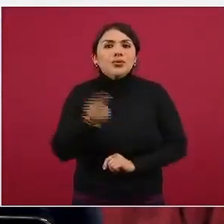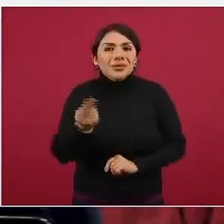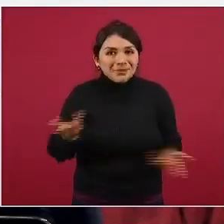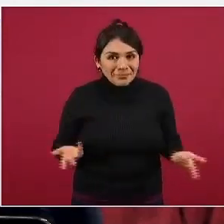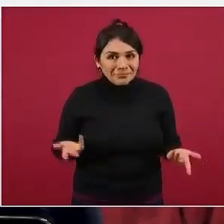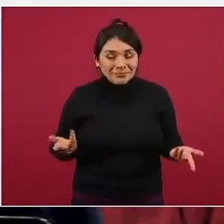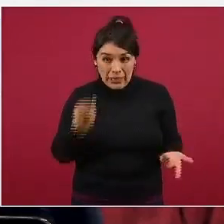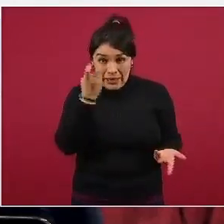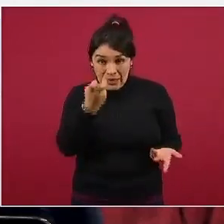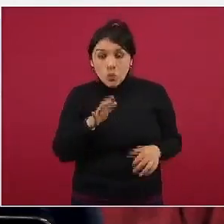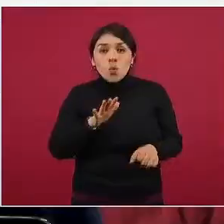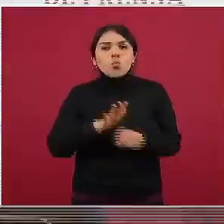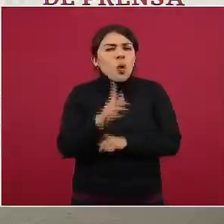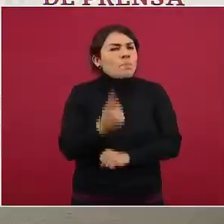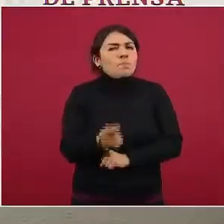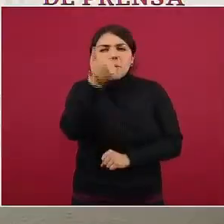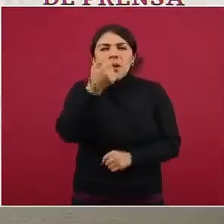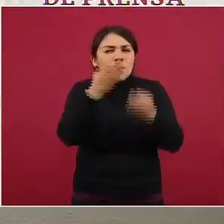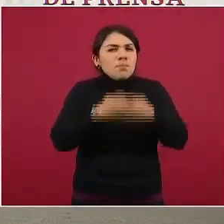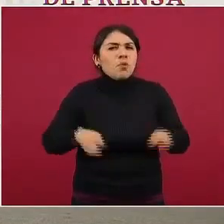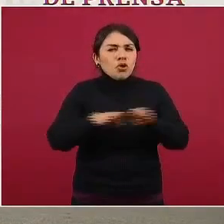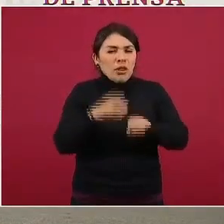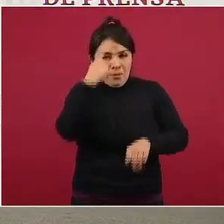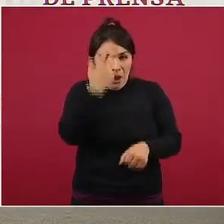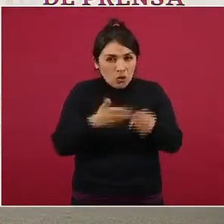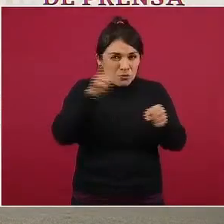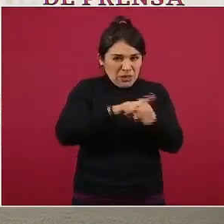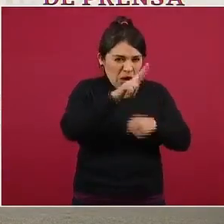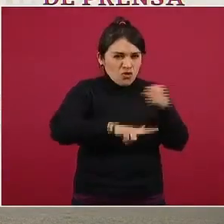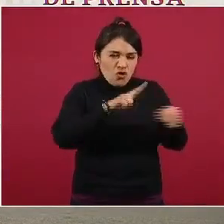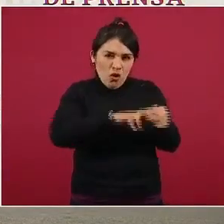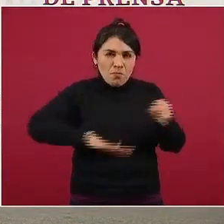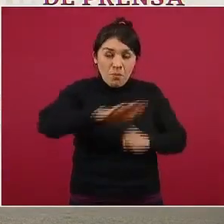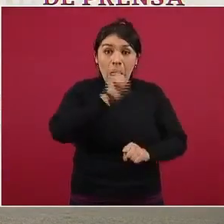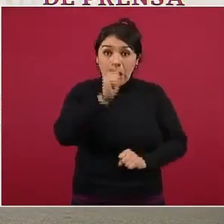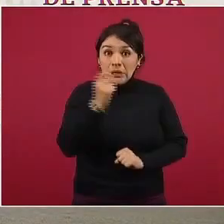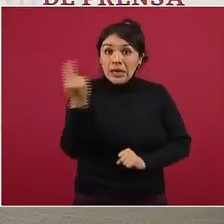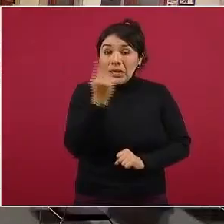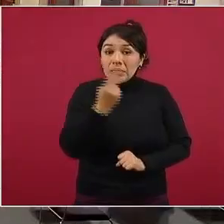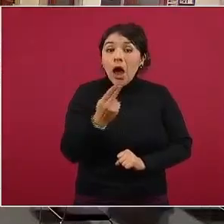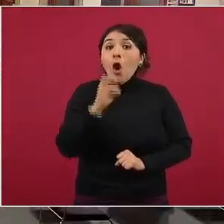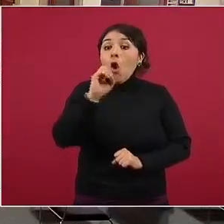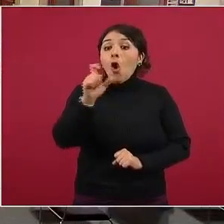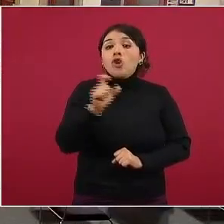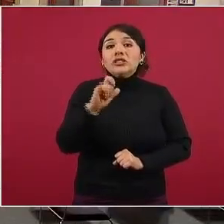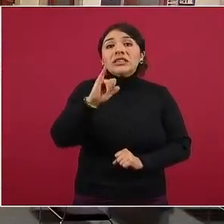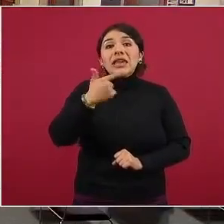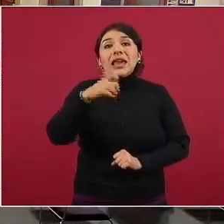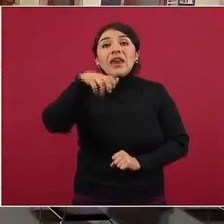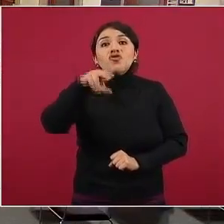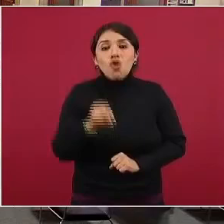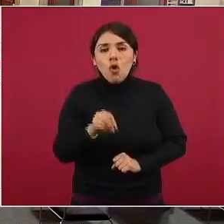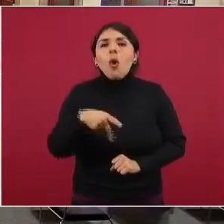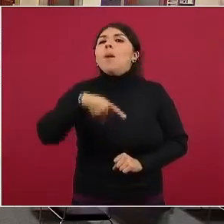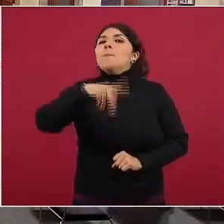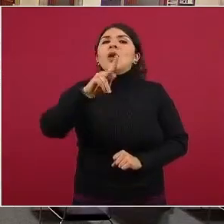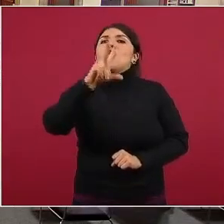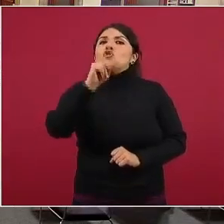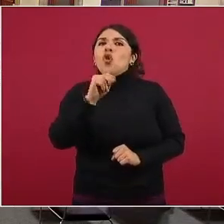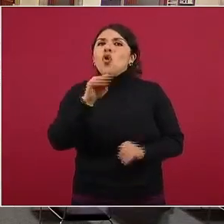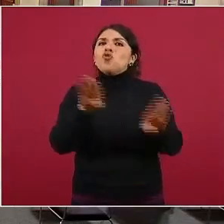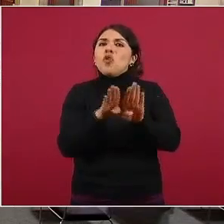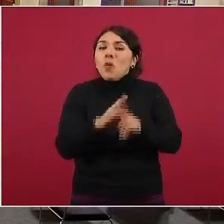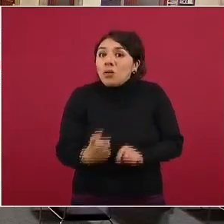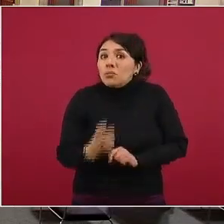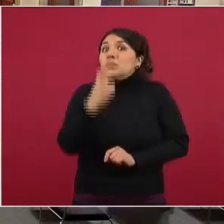las principales intervenciones en la hospitalización general sí es oxigenación, pero es oxigenación lo que llamamos no invasiva, es decir,